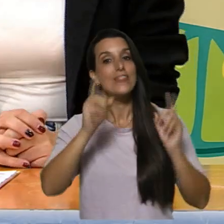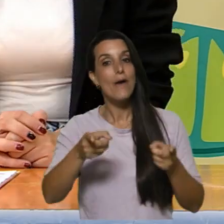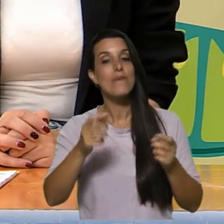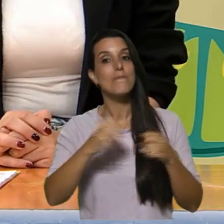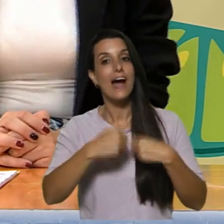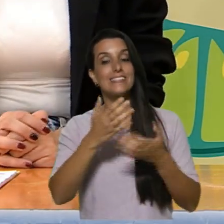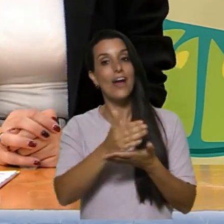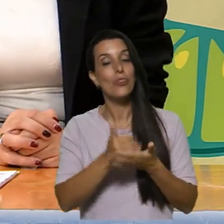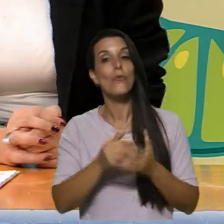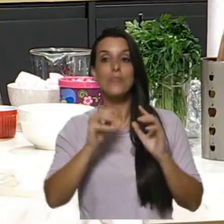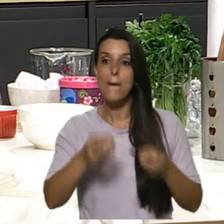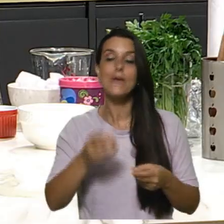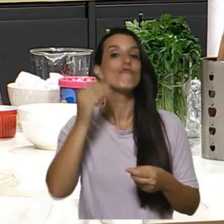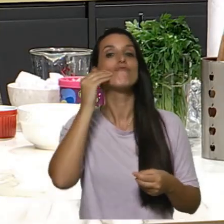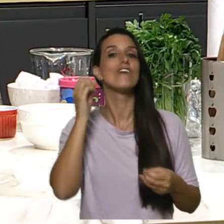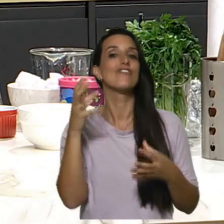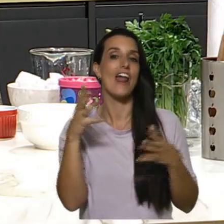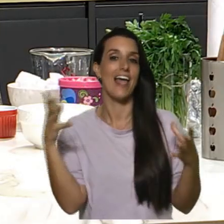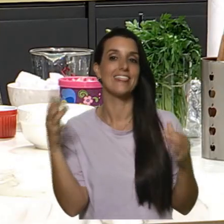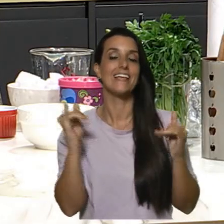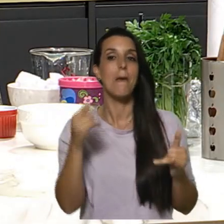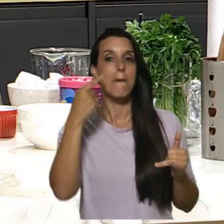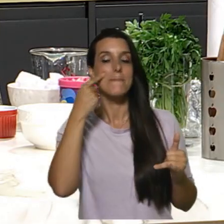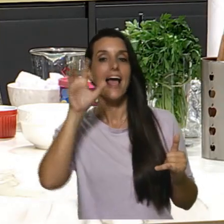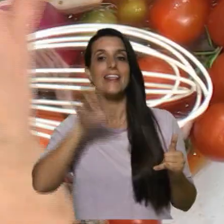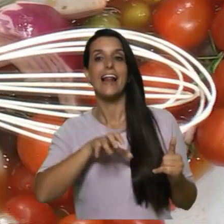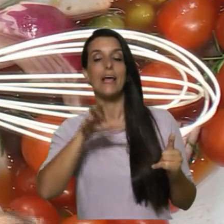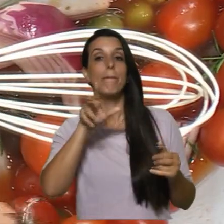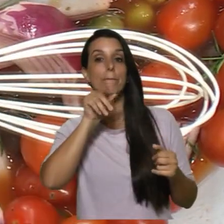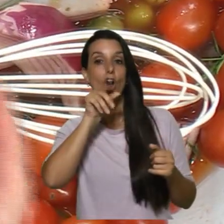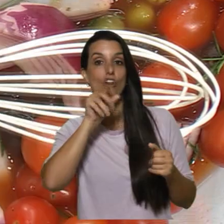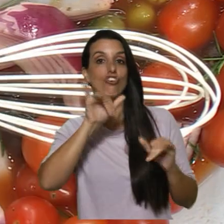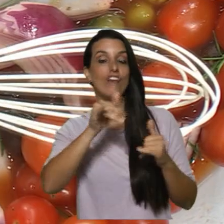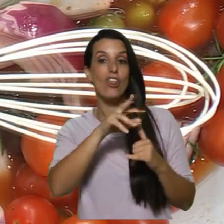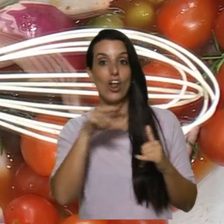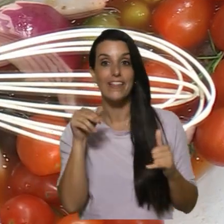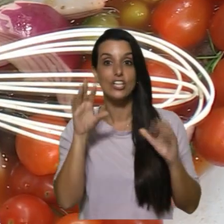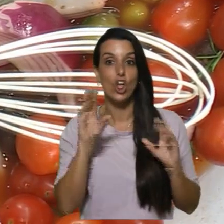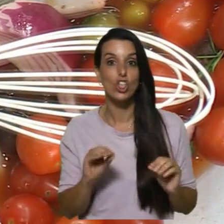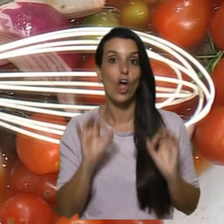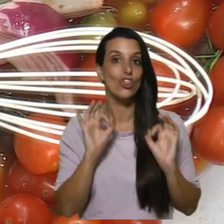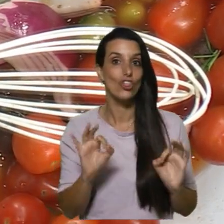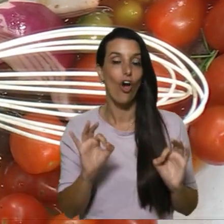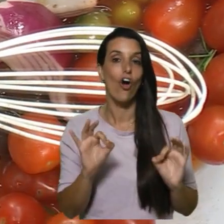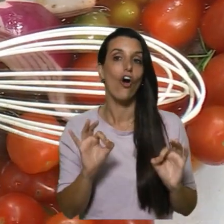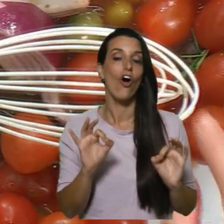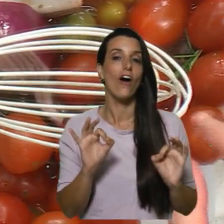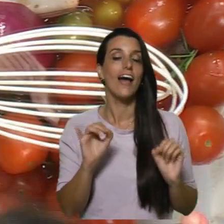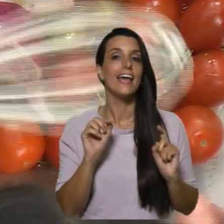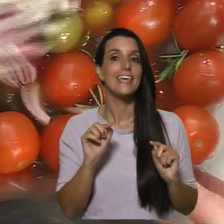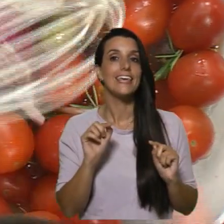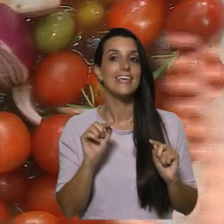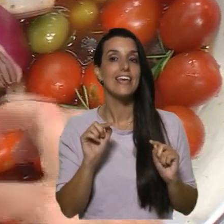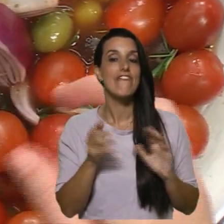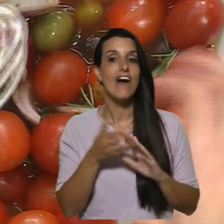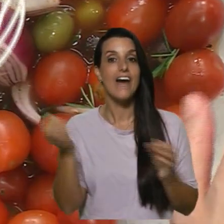Paysandú. Betina y Marcelo, le mandamos un beso gigante. Mira, tenés el pollito que lo doramos apenas. Ahí está, que no se vean tanto mis manos. Y